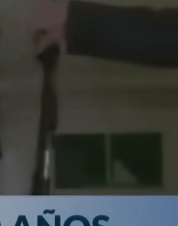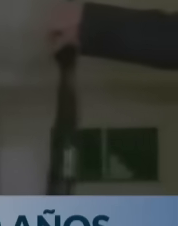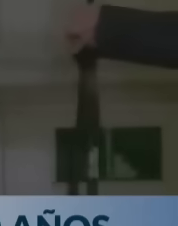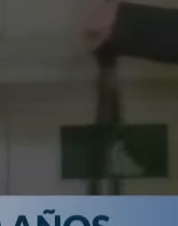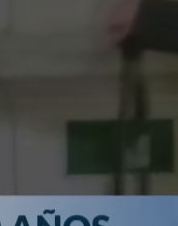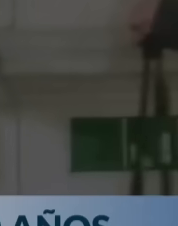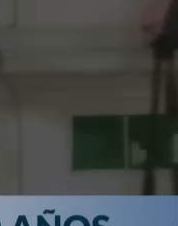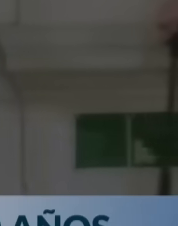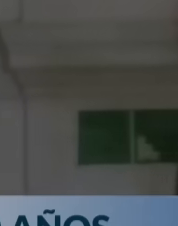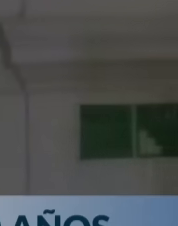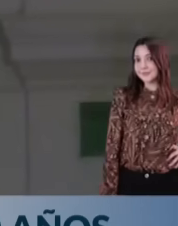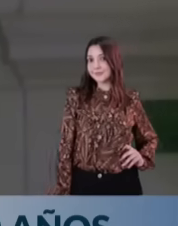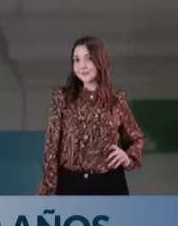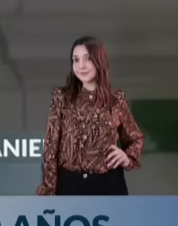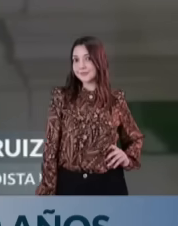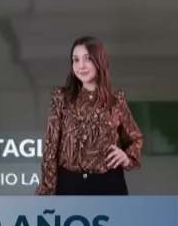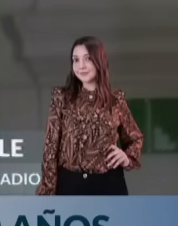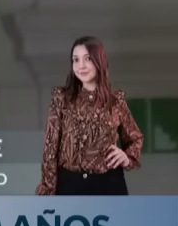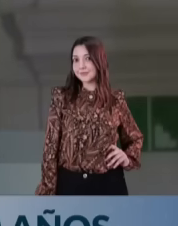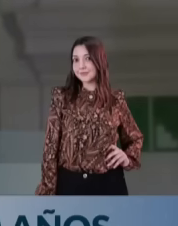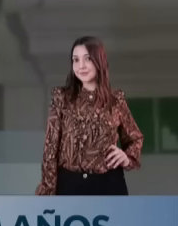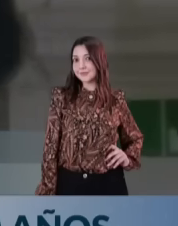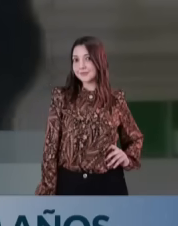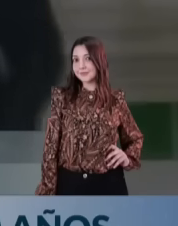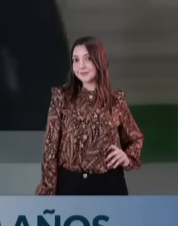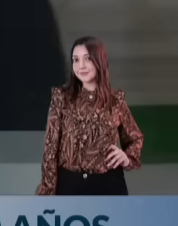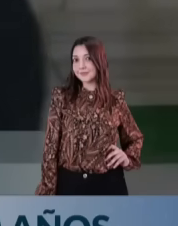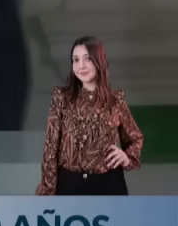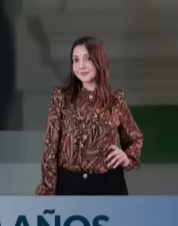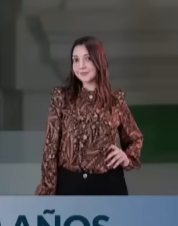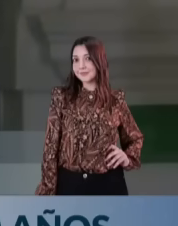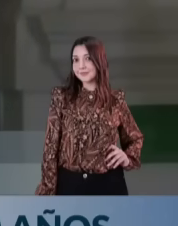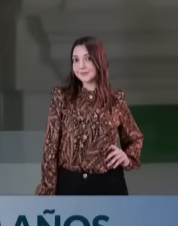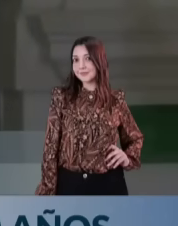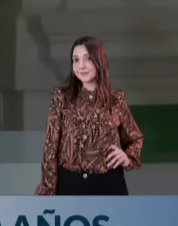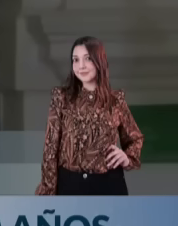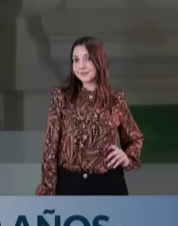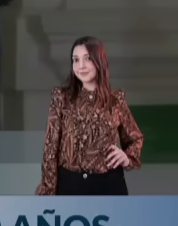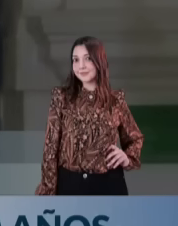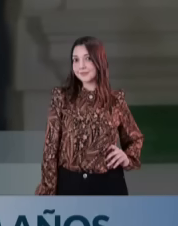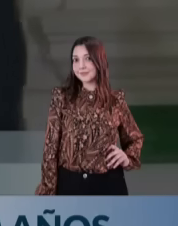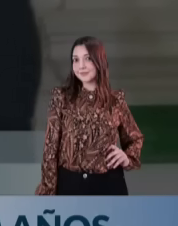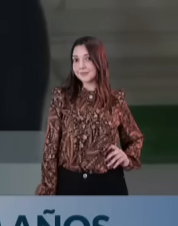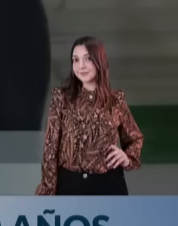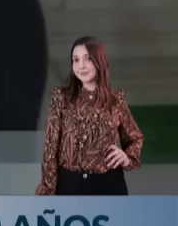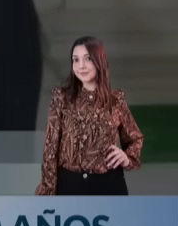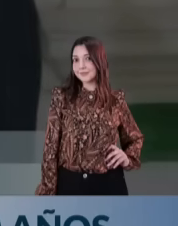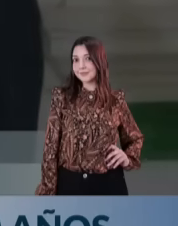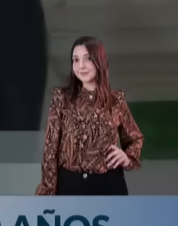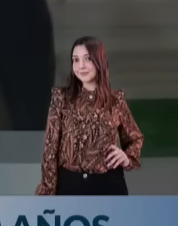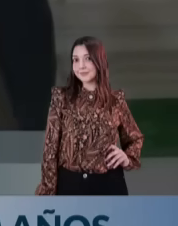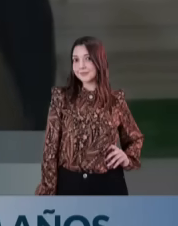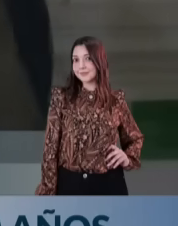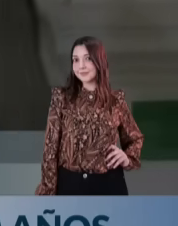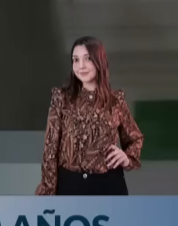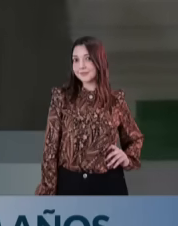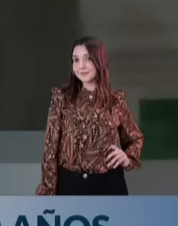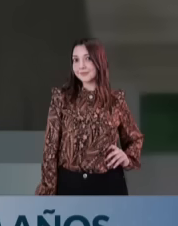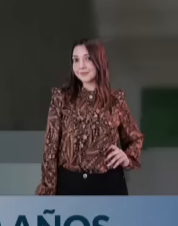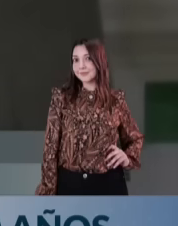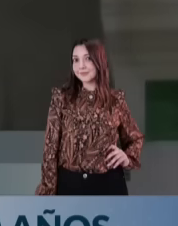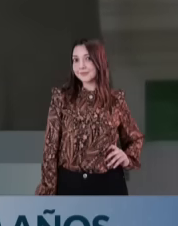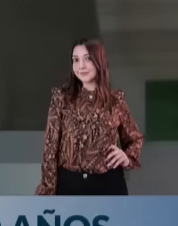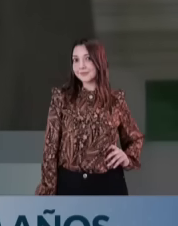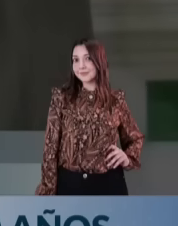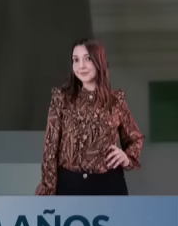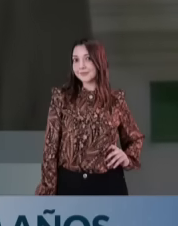Chile Vamos. La declaración de este sector de la oposición enumera 7 puntos, pero antes plantean esta introducción que les mencionábamos, en donde indican